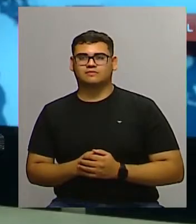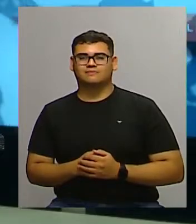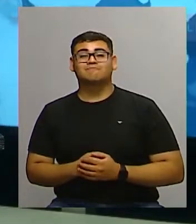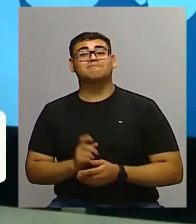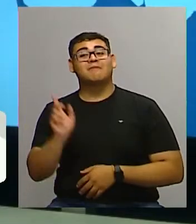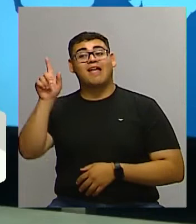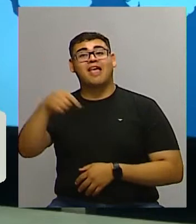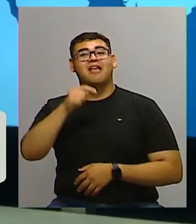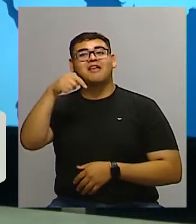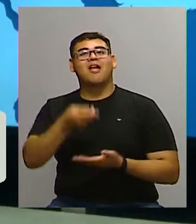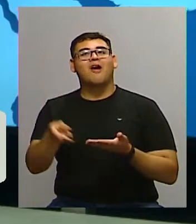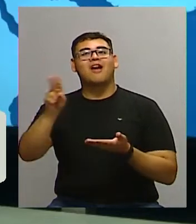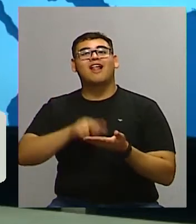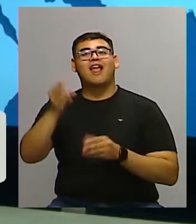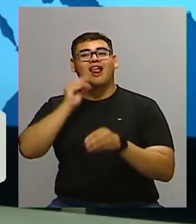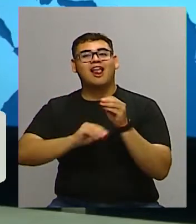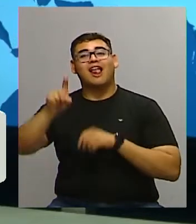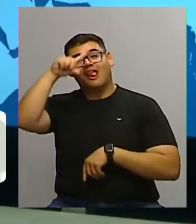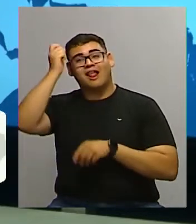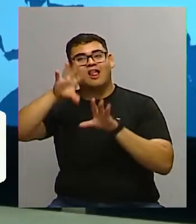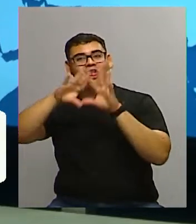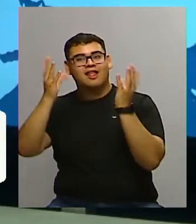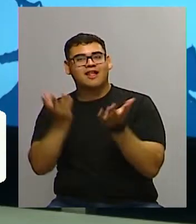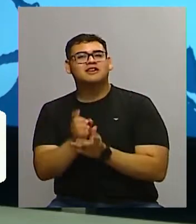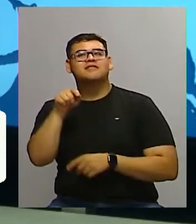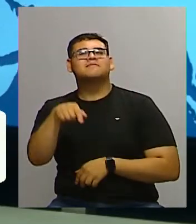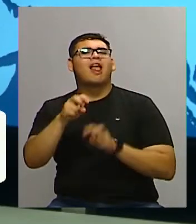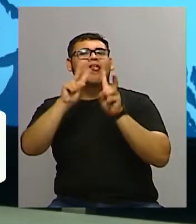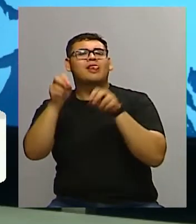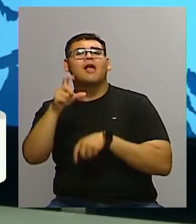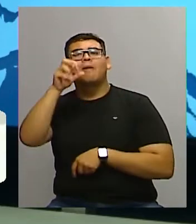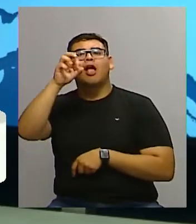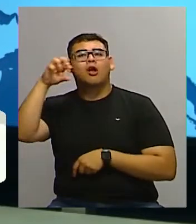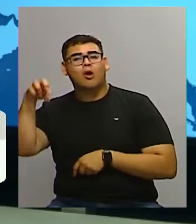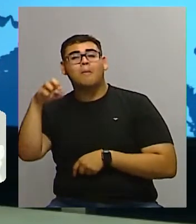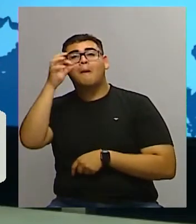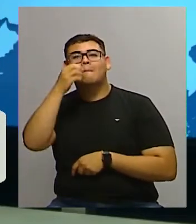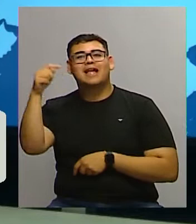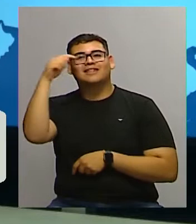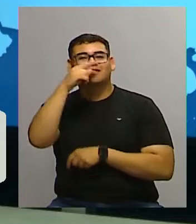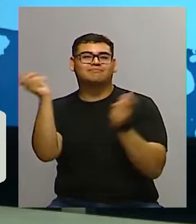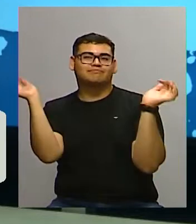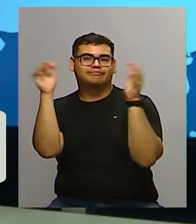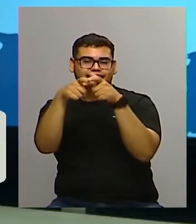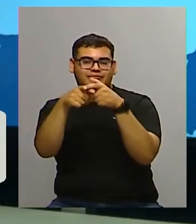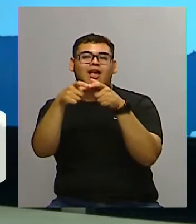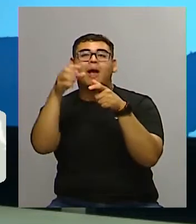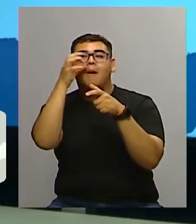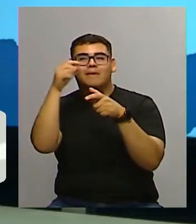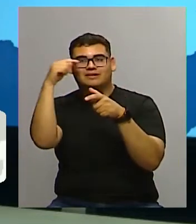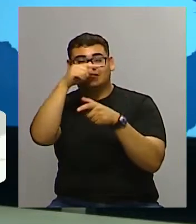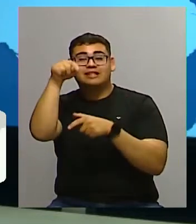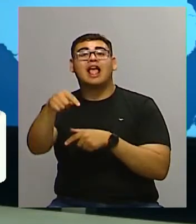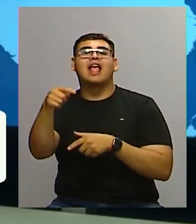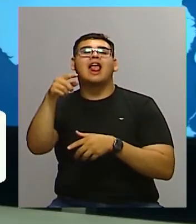Bueno, aquí estamos nuevamente en Chat Internacional hablando de la COP27. Lo hacemos con Gabriela Luques, que es licenciada en Gestión